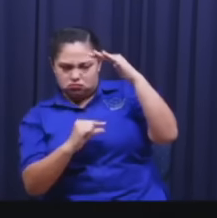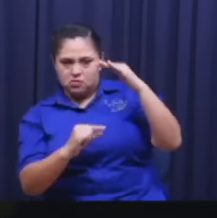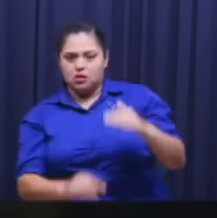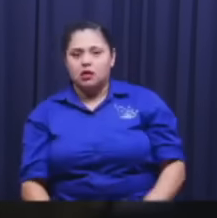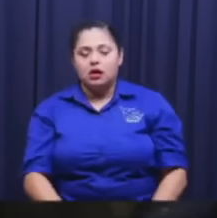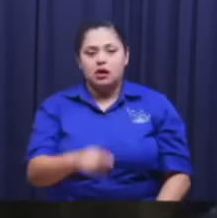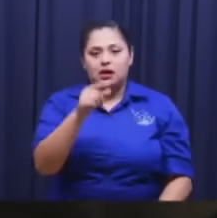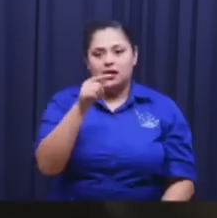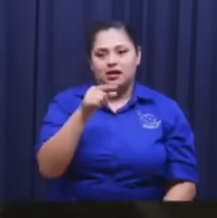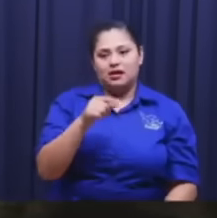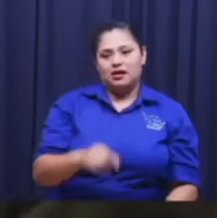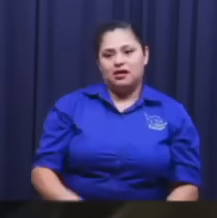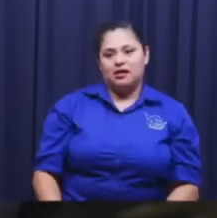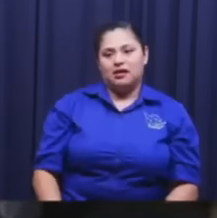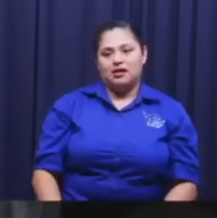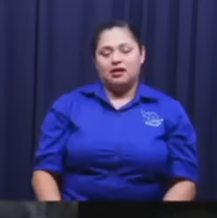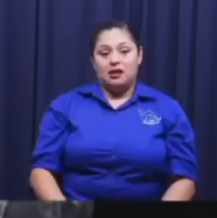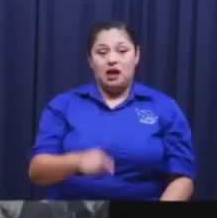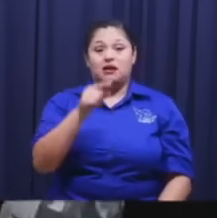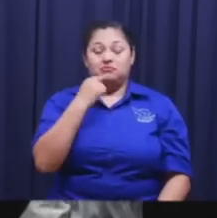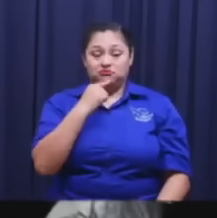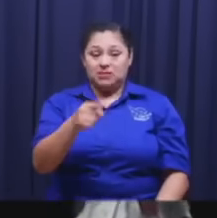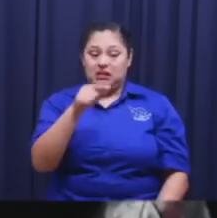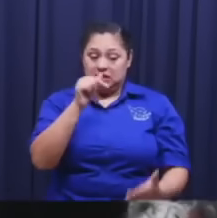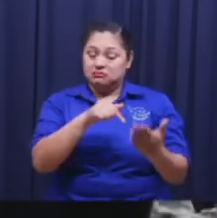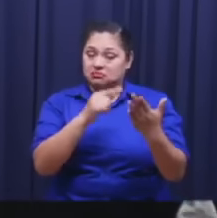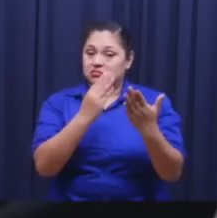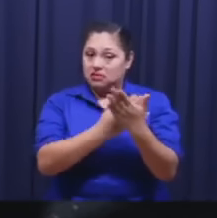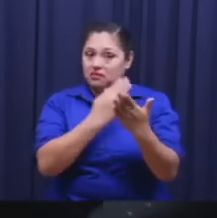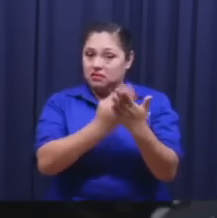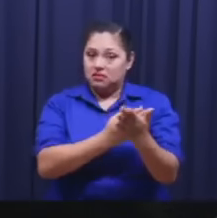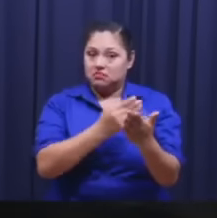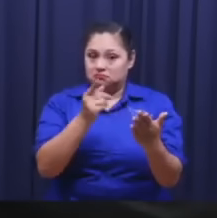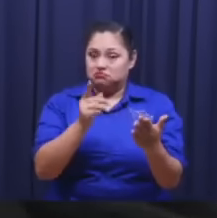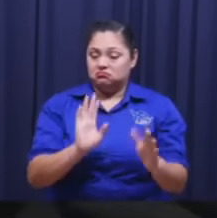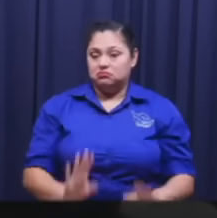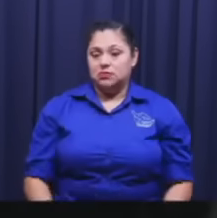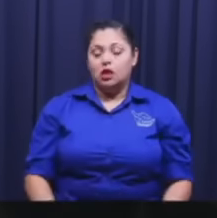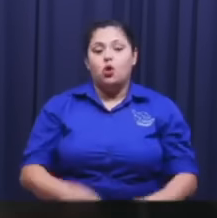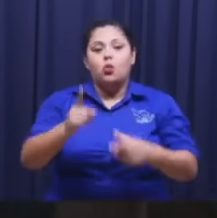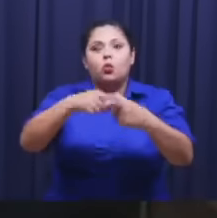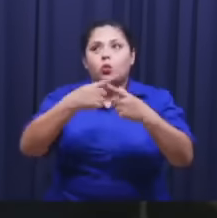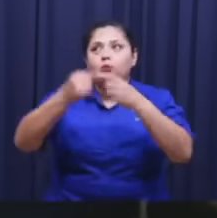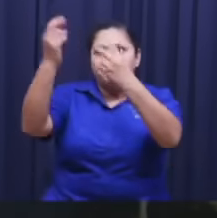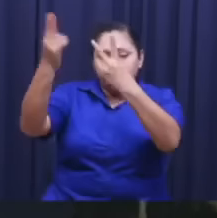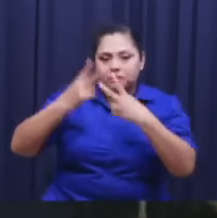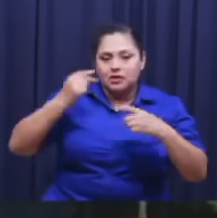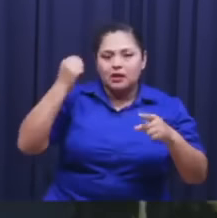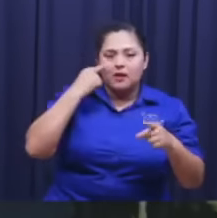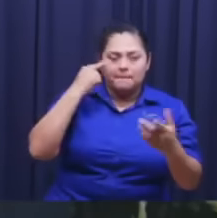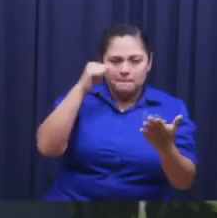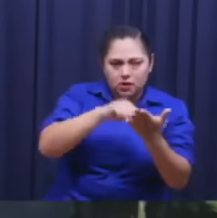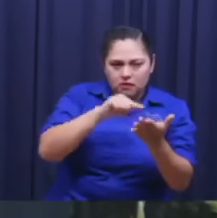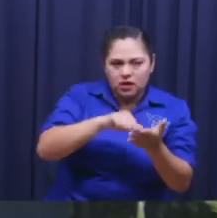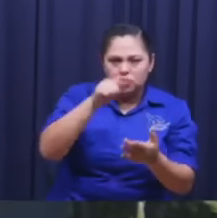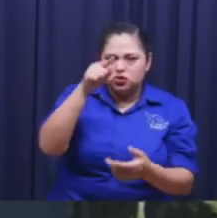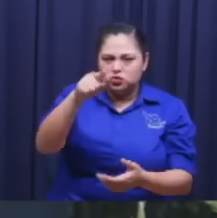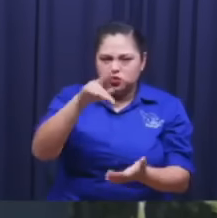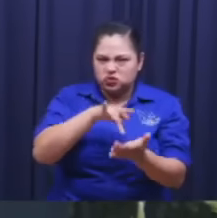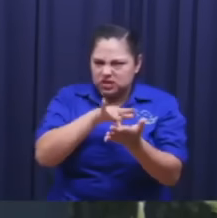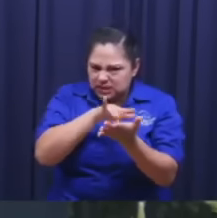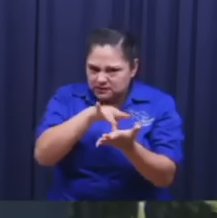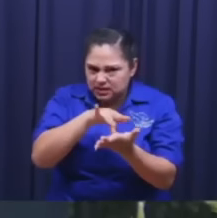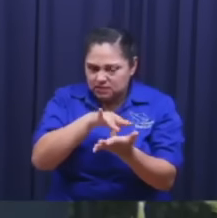Esa no es la paráfrasis de Sergio Enríquez, eso dice la Biblia. Si cuando viene la prueba, tú te comportas